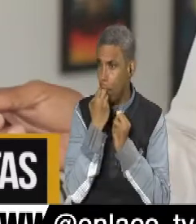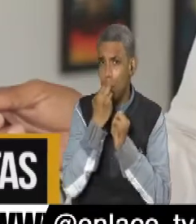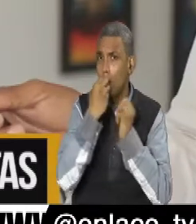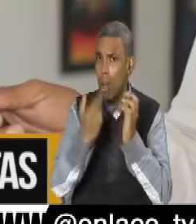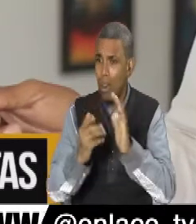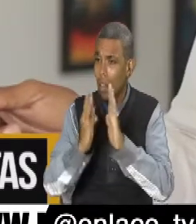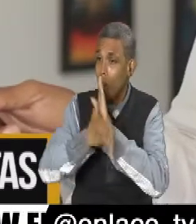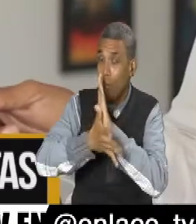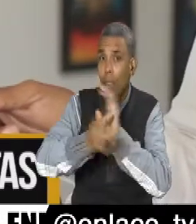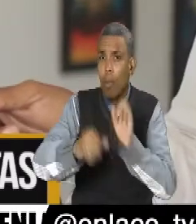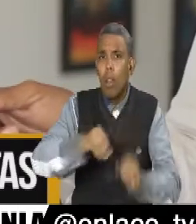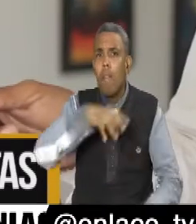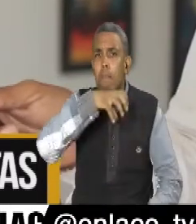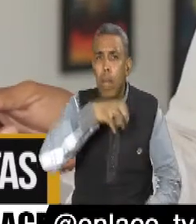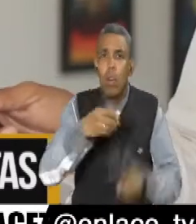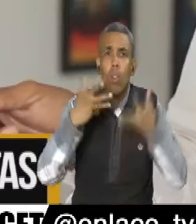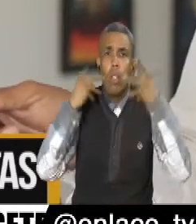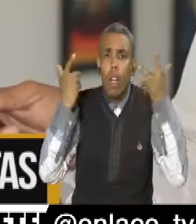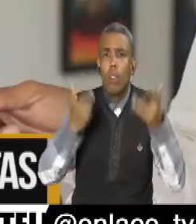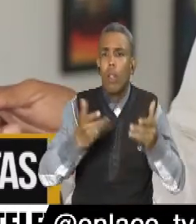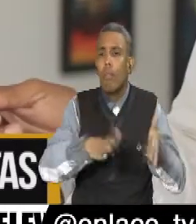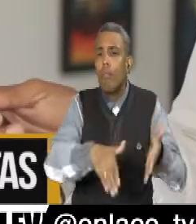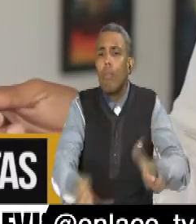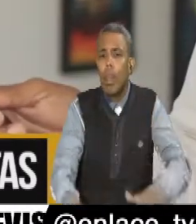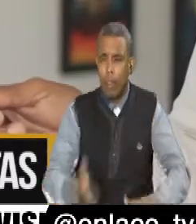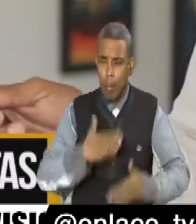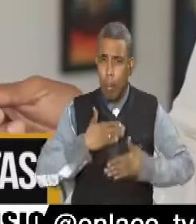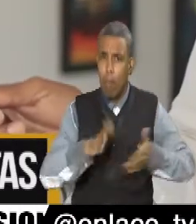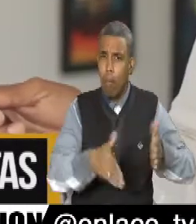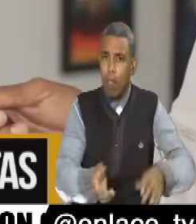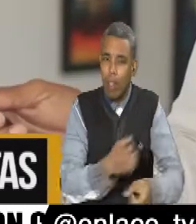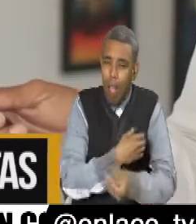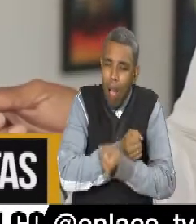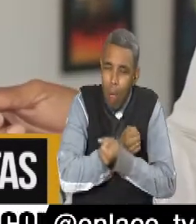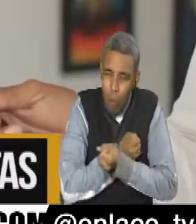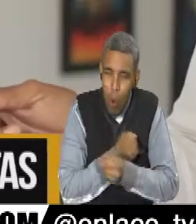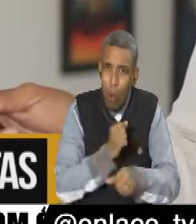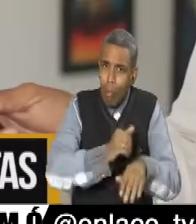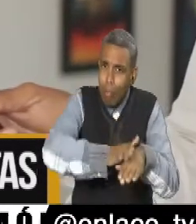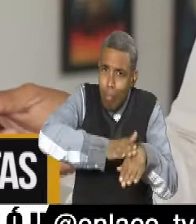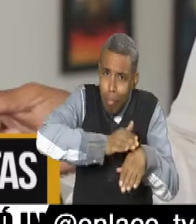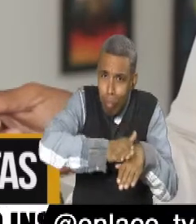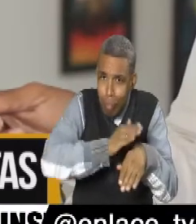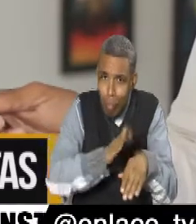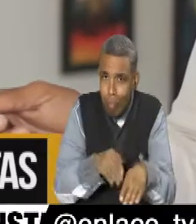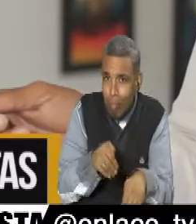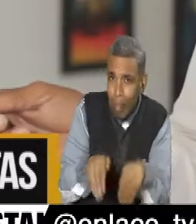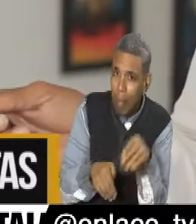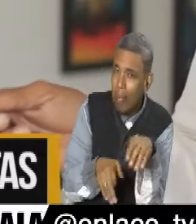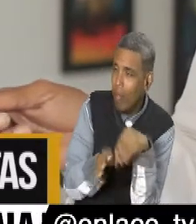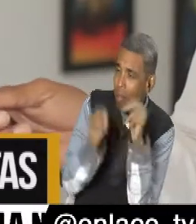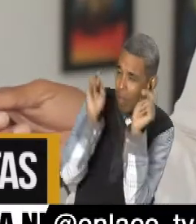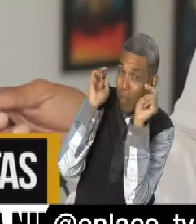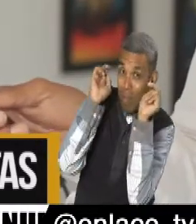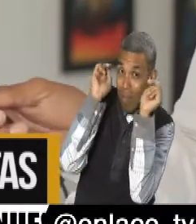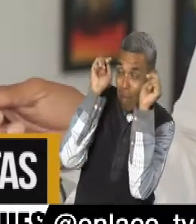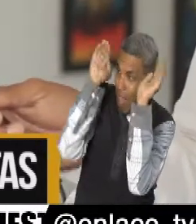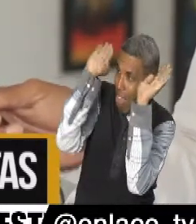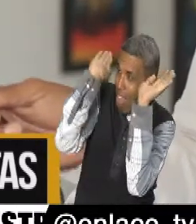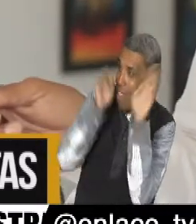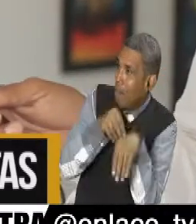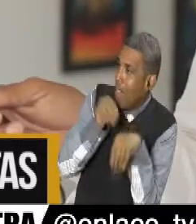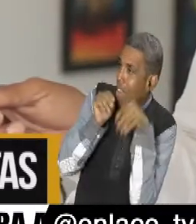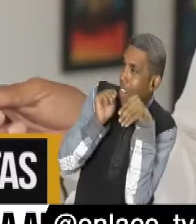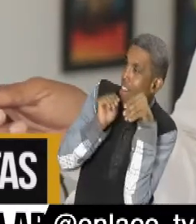estas mascotas que nos dan tanto amor, que nos dan su compañía, que son realmente tan fieles, y uno verlos morir de esa